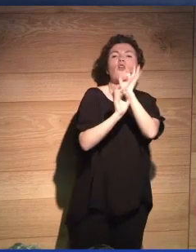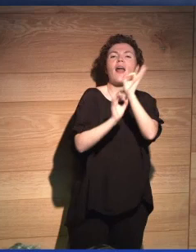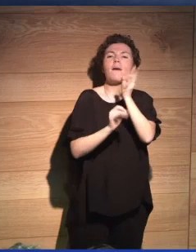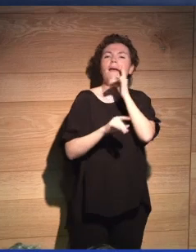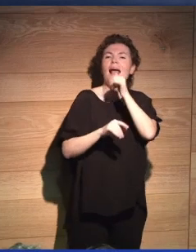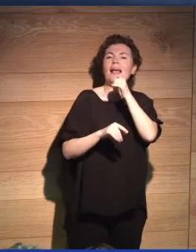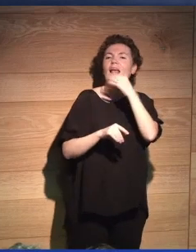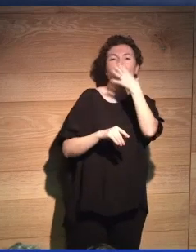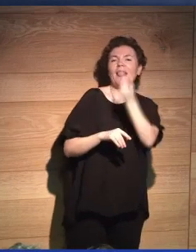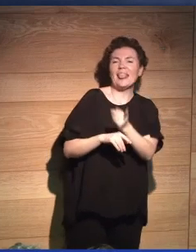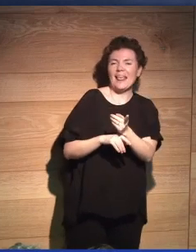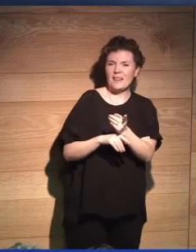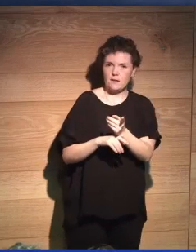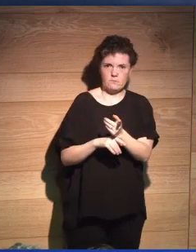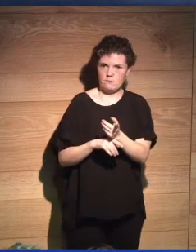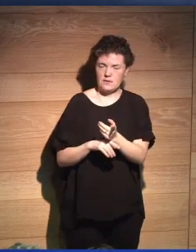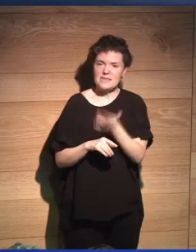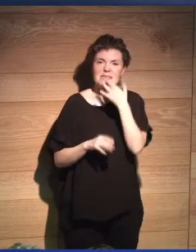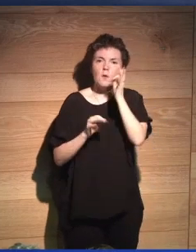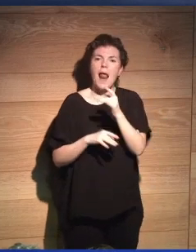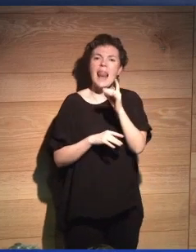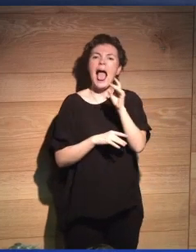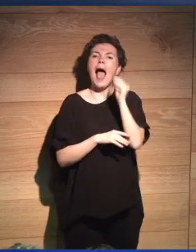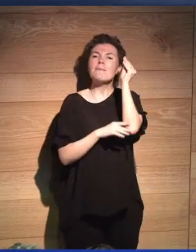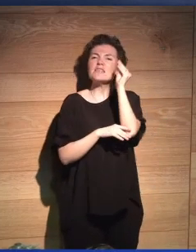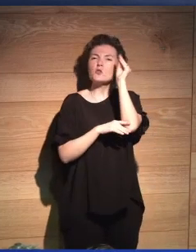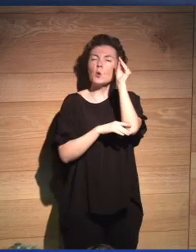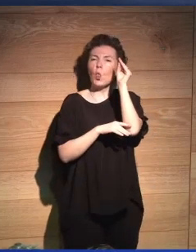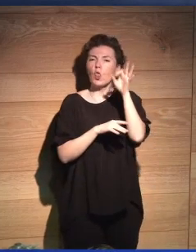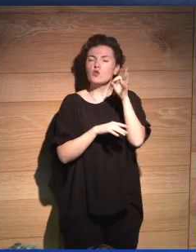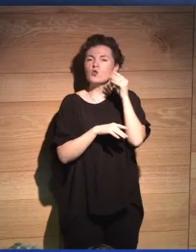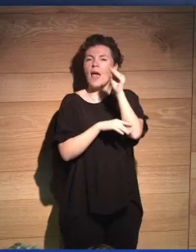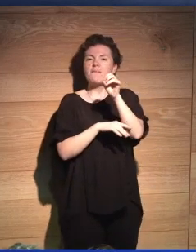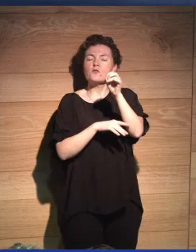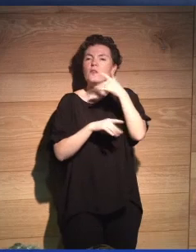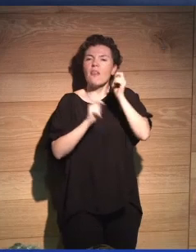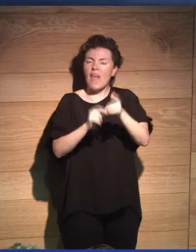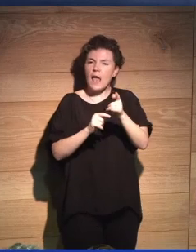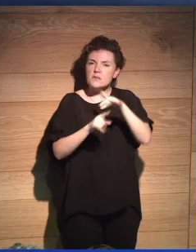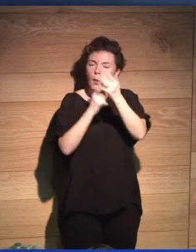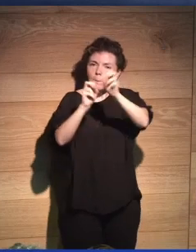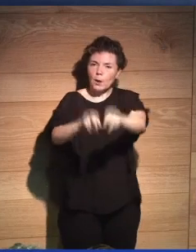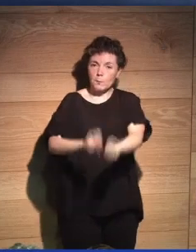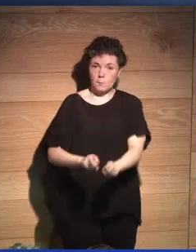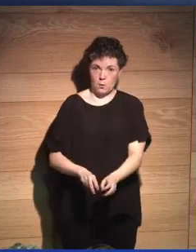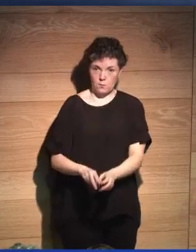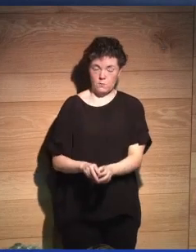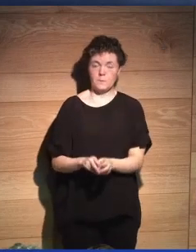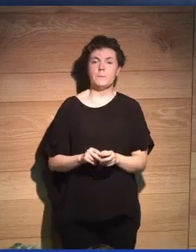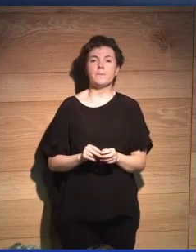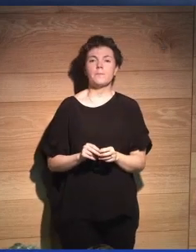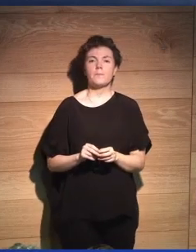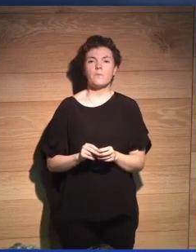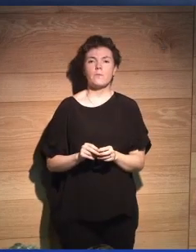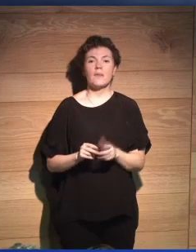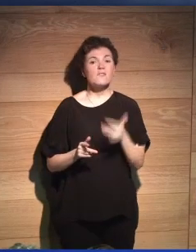entere. Es la política del avestruz y solo lo empeora todo. Todavía más,